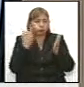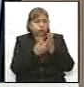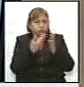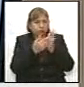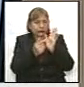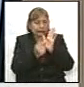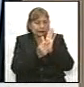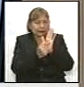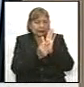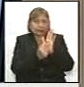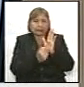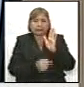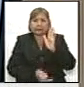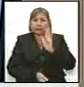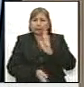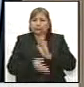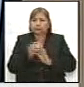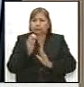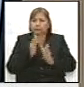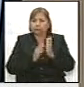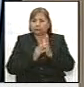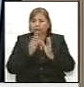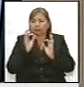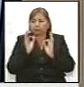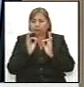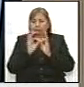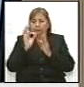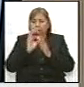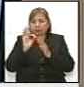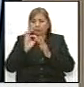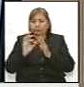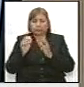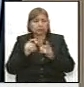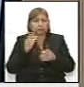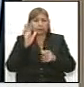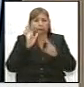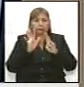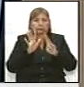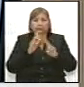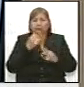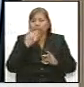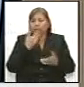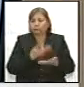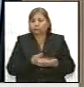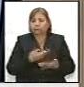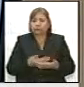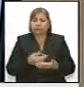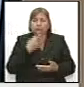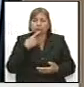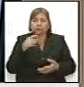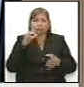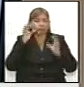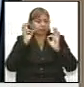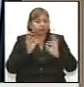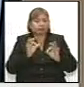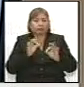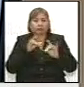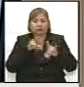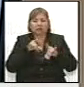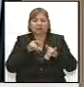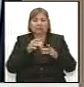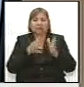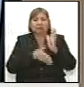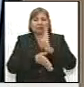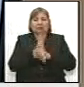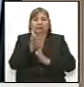divergencias gráficas en sus aspectos morfológicos y grafos peculiares que permiten determinar que las 7 firmas cuestionadas han sido burdamente falsificadas por el